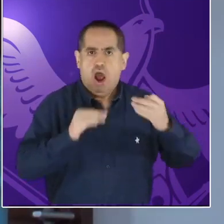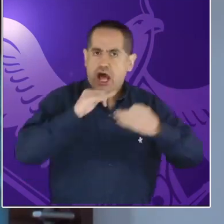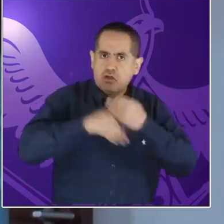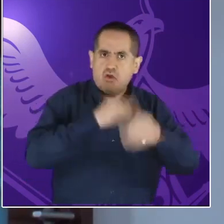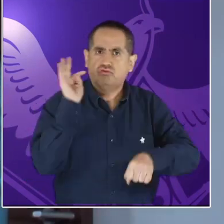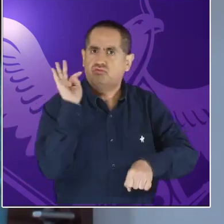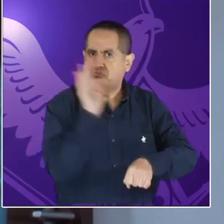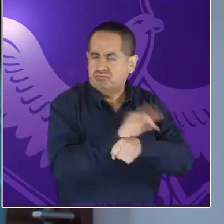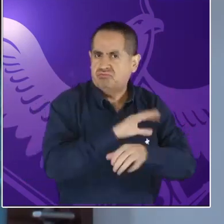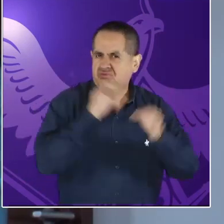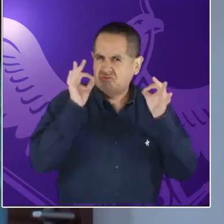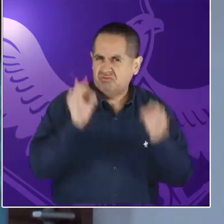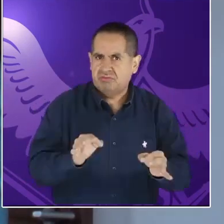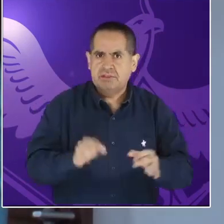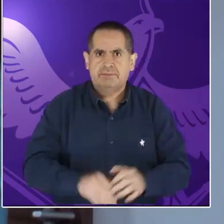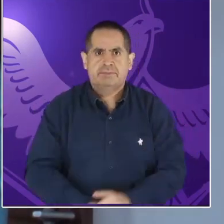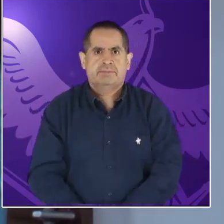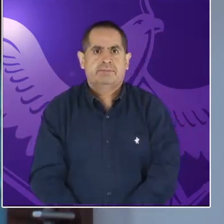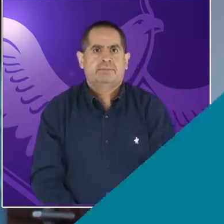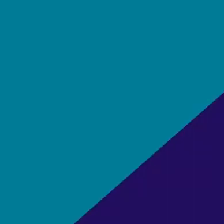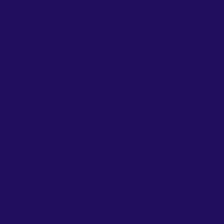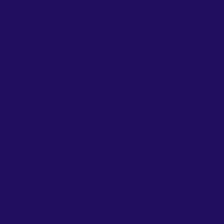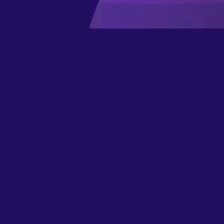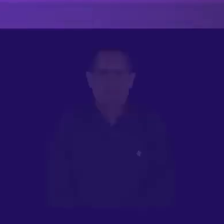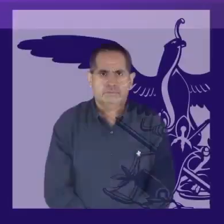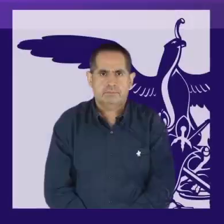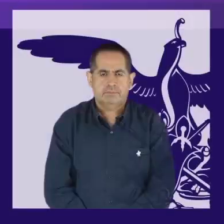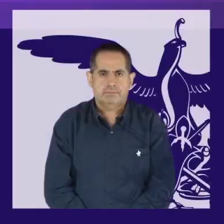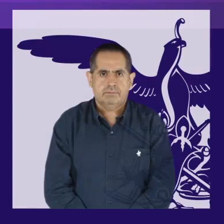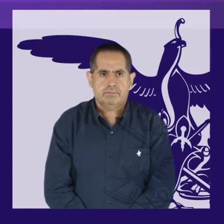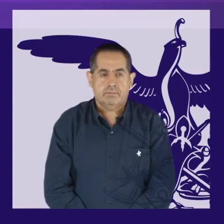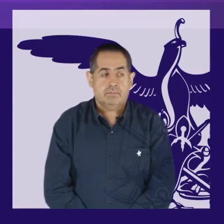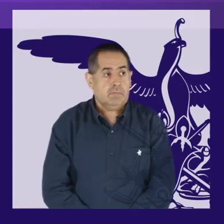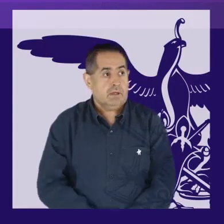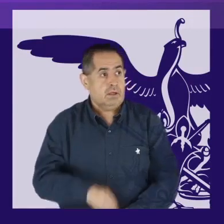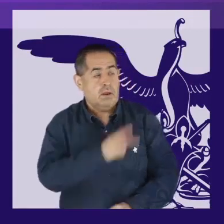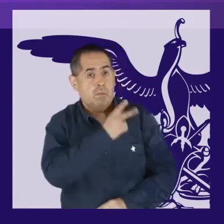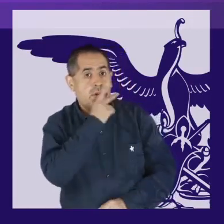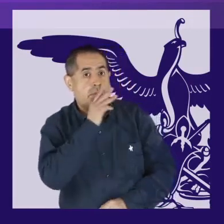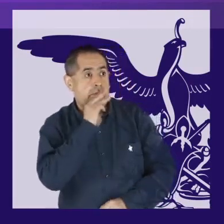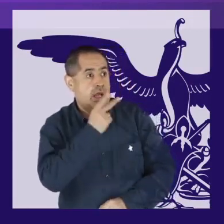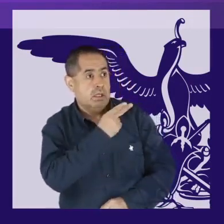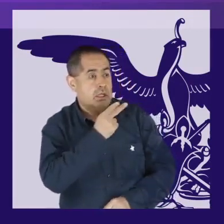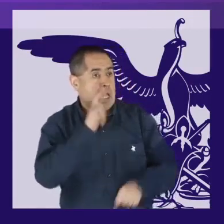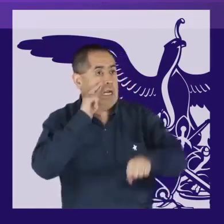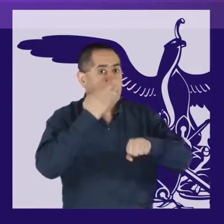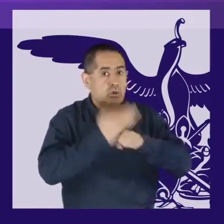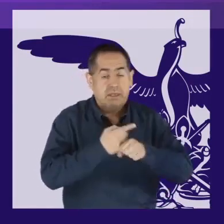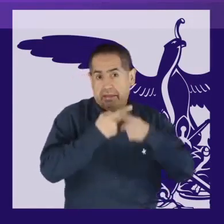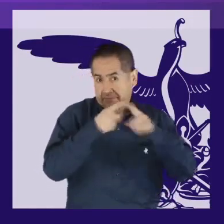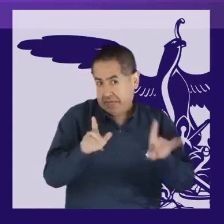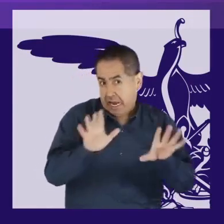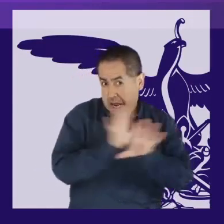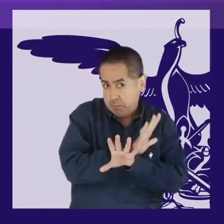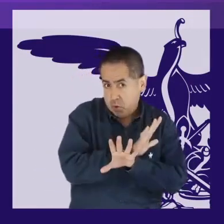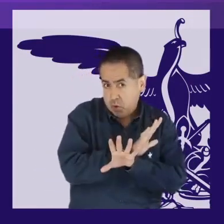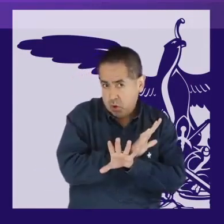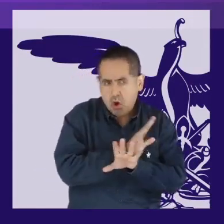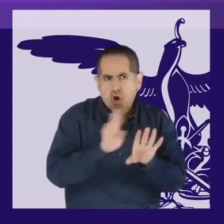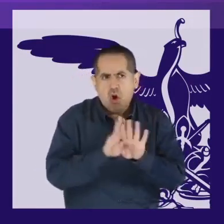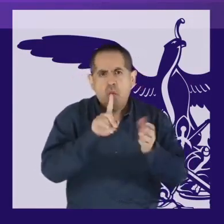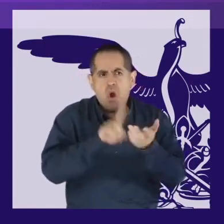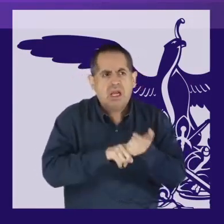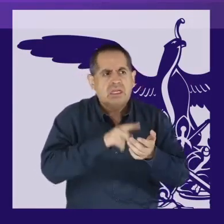protege en especial ningún tipo de familia. ¿Cambia la responsabilidad parental según los distintos tipos de